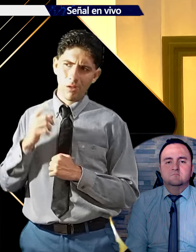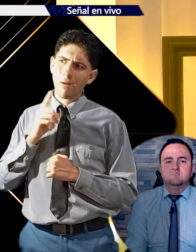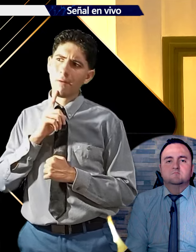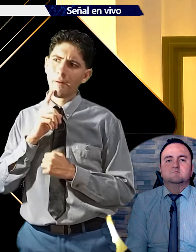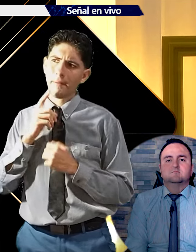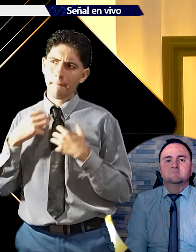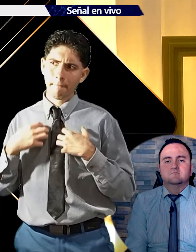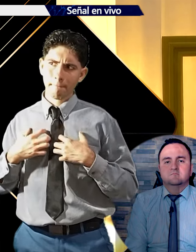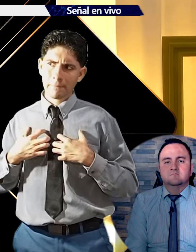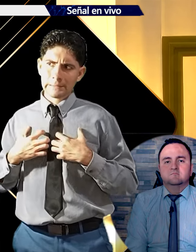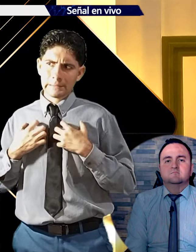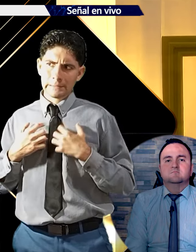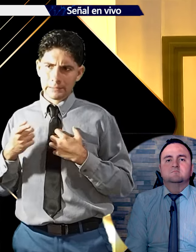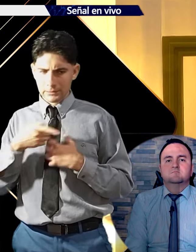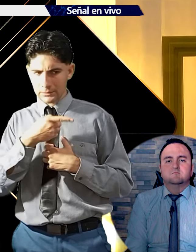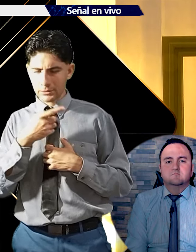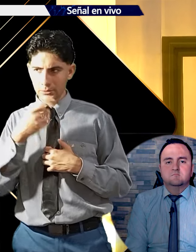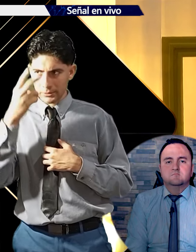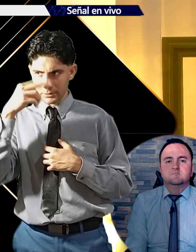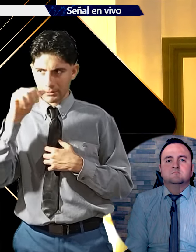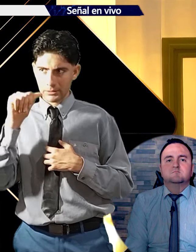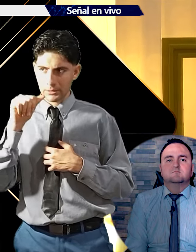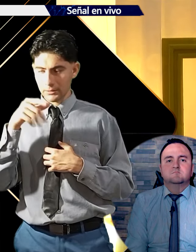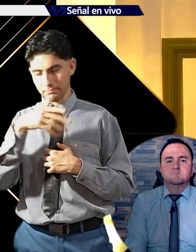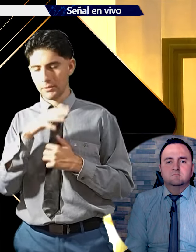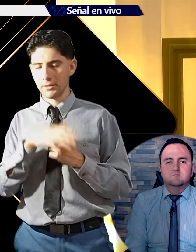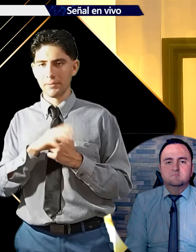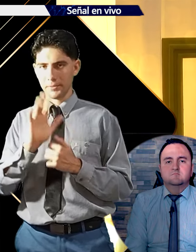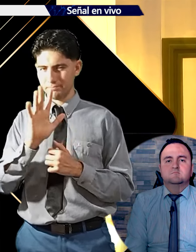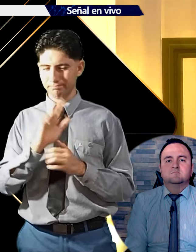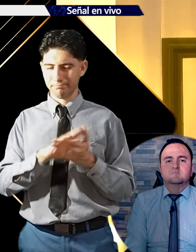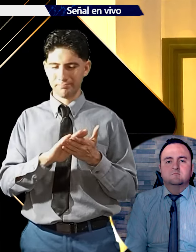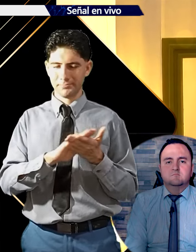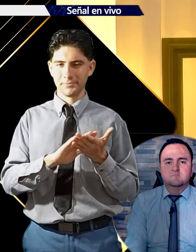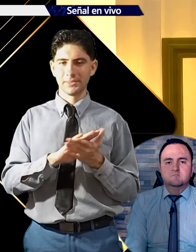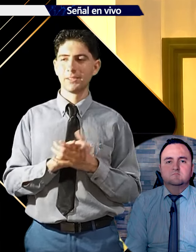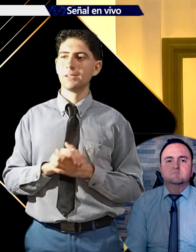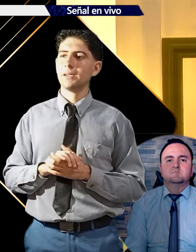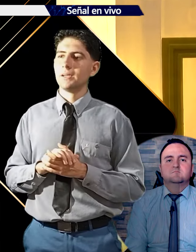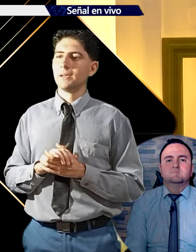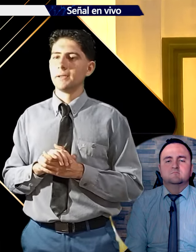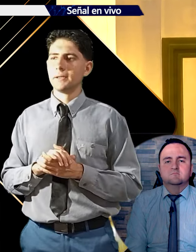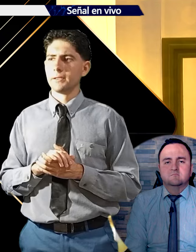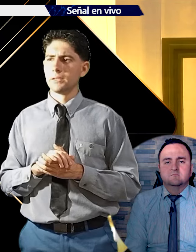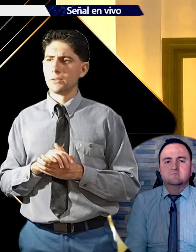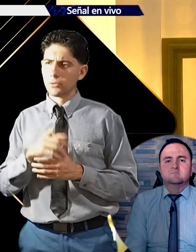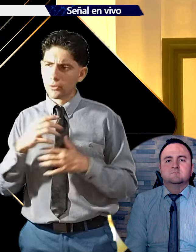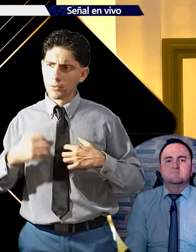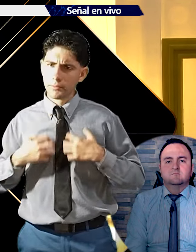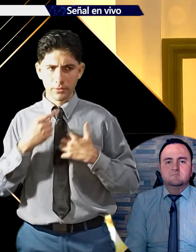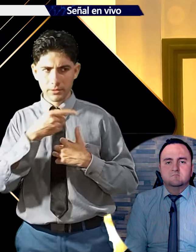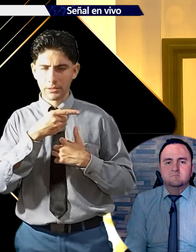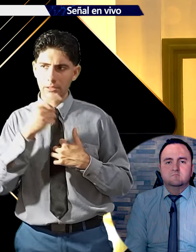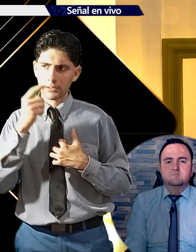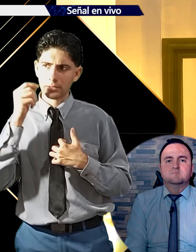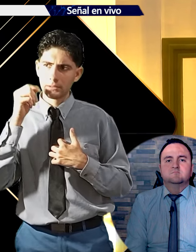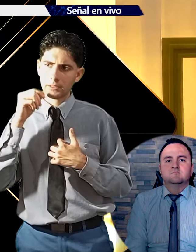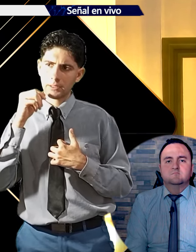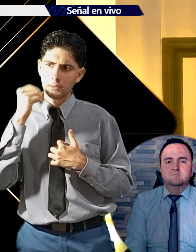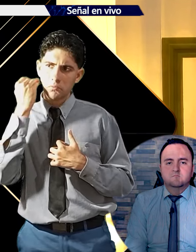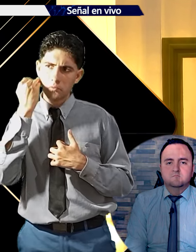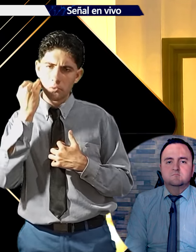Porque mi esposo me lleva 10 años. Esa muchachita tan joven, alguien le dijo, ¿usted no le da miedo que esa muchachita tan recién bautizada, habiendo muchachitas aquí que nacieron